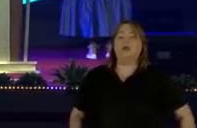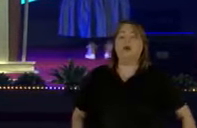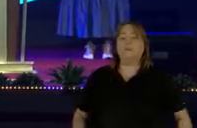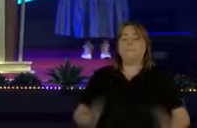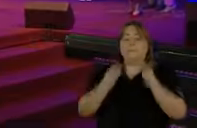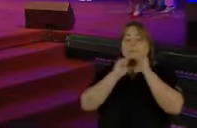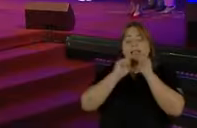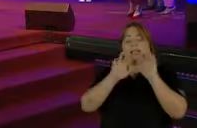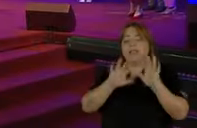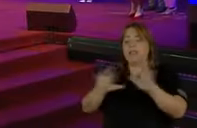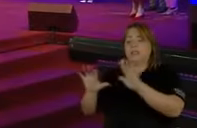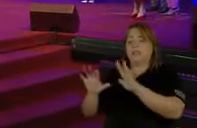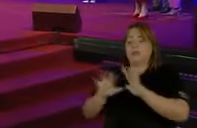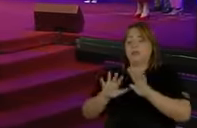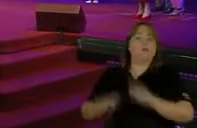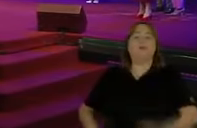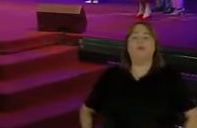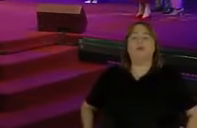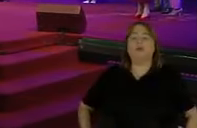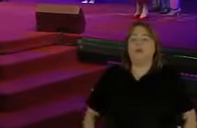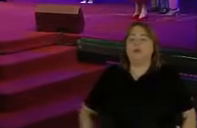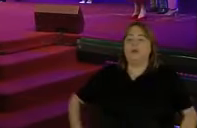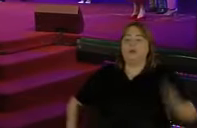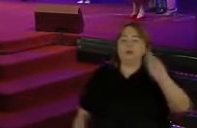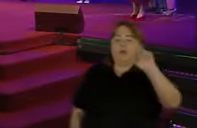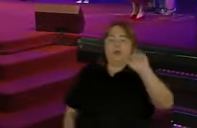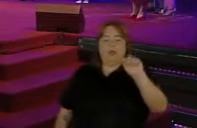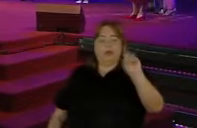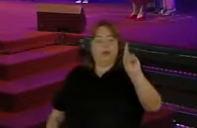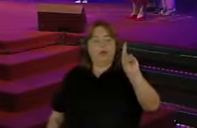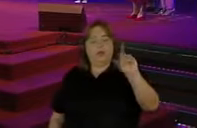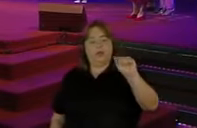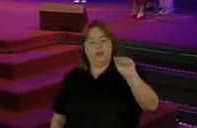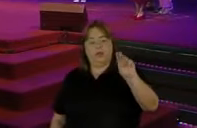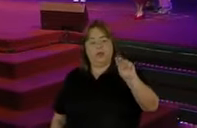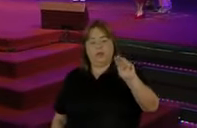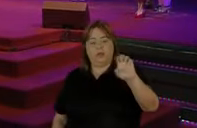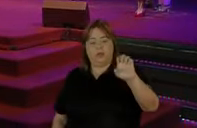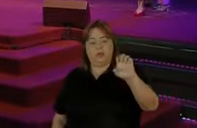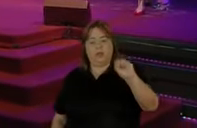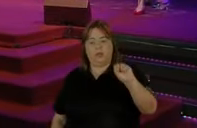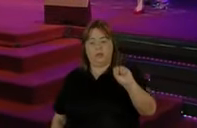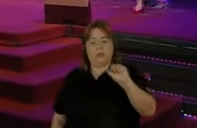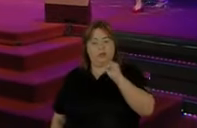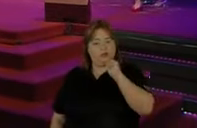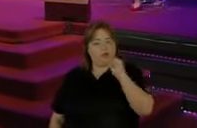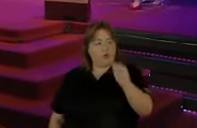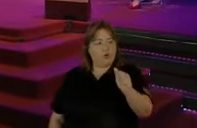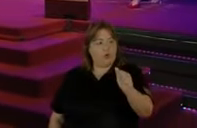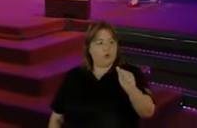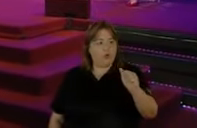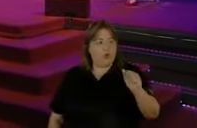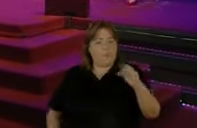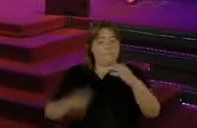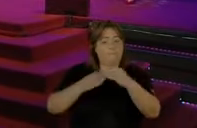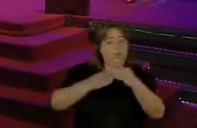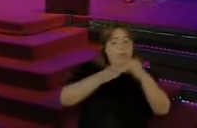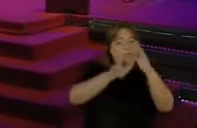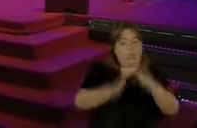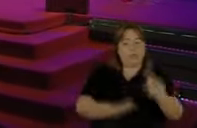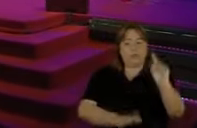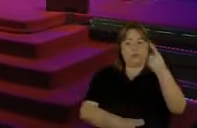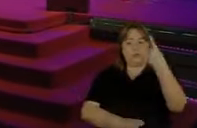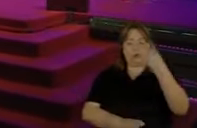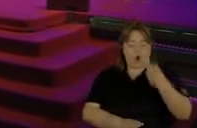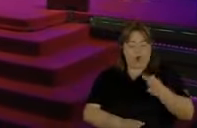Quiero decirle que Radamés no va a estar al frente del Ministerio de Empresarios Victoriosos de la Casa, pero